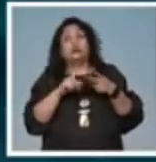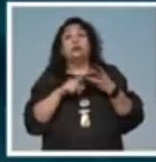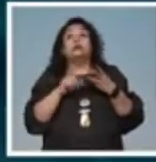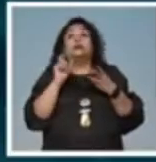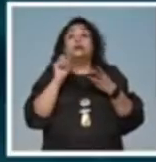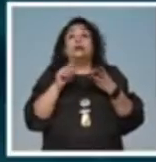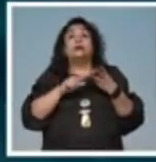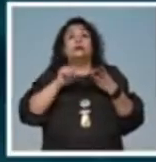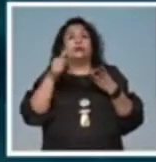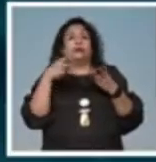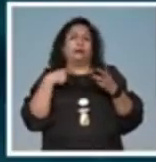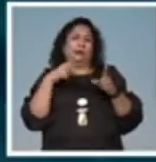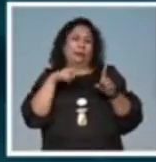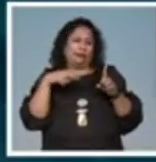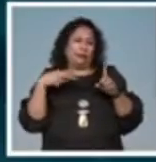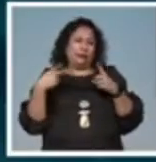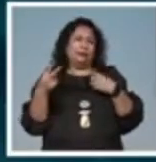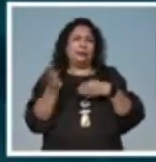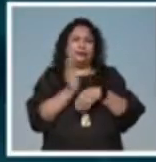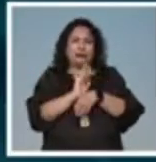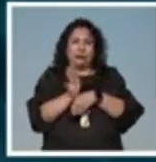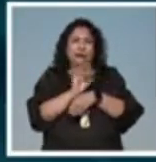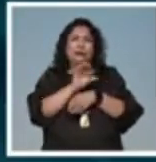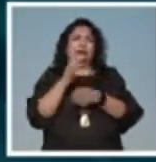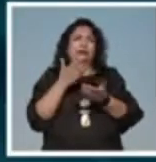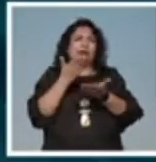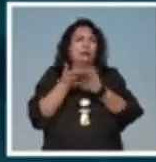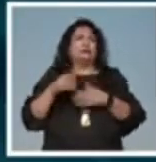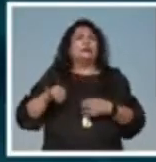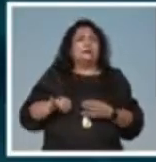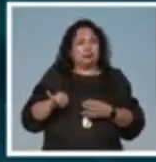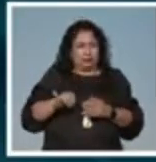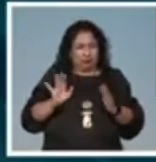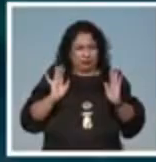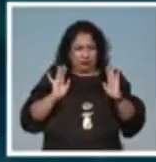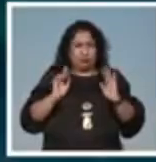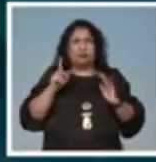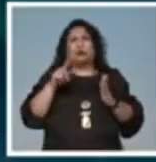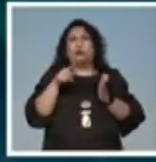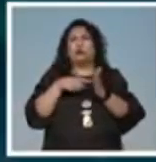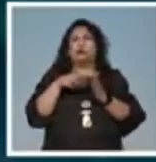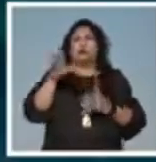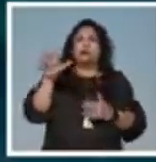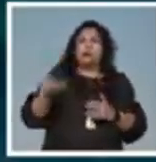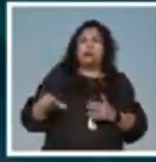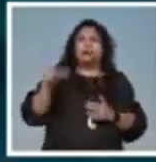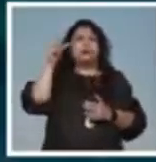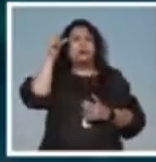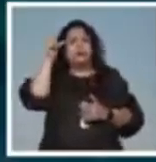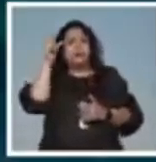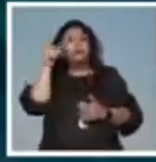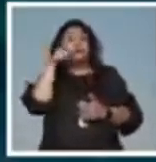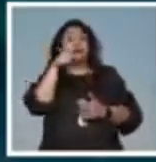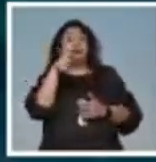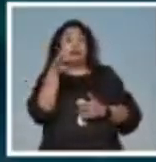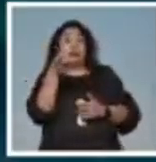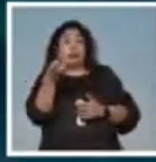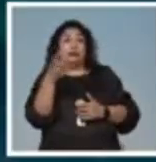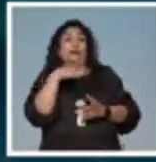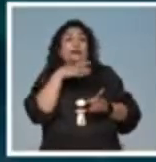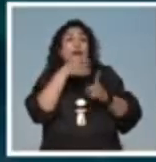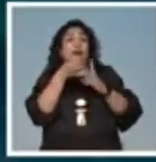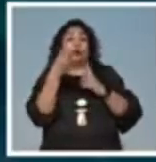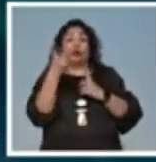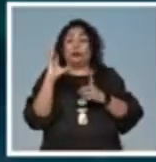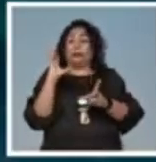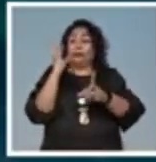también otras perspectivas de cines con propuestas interesantes hechas en África, en Asia. En este ejercicio se han organizado